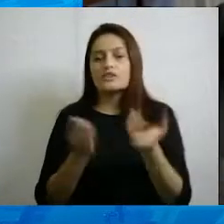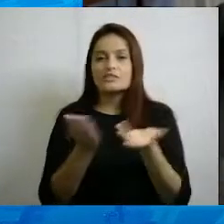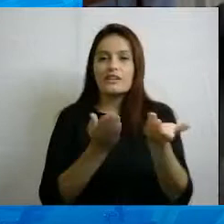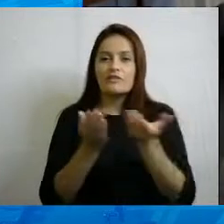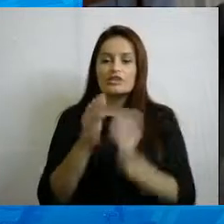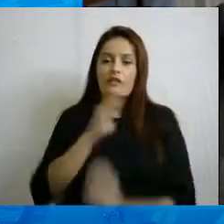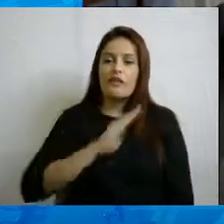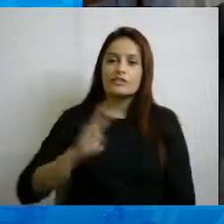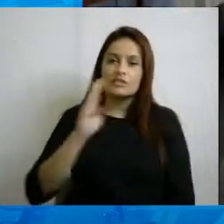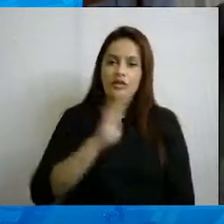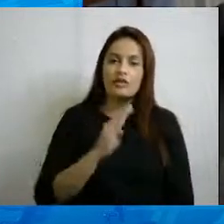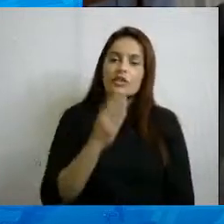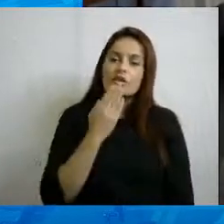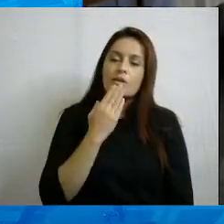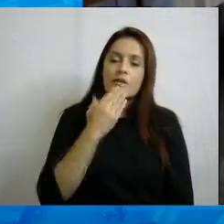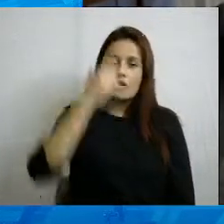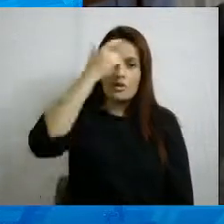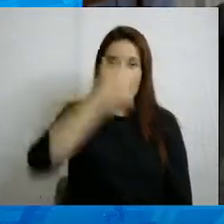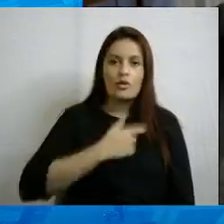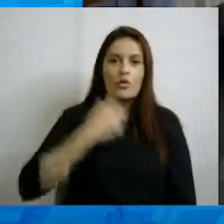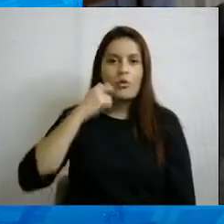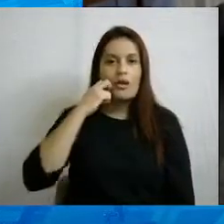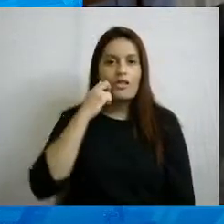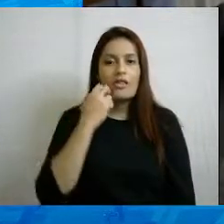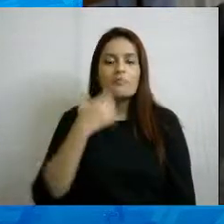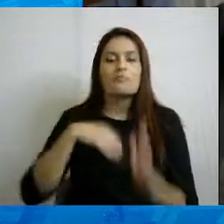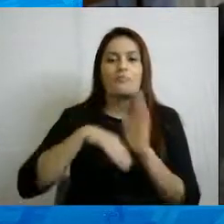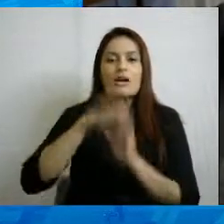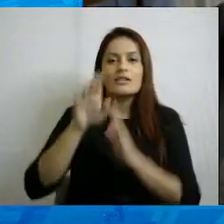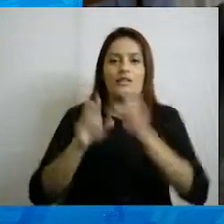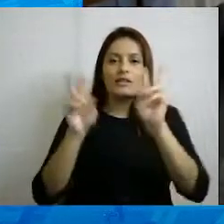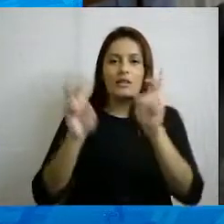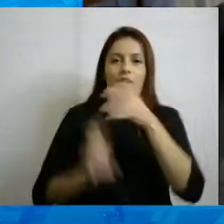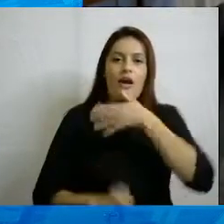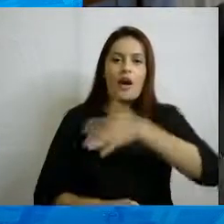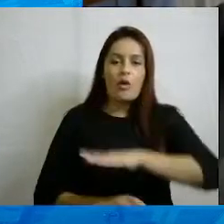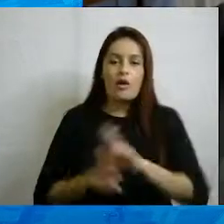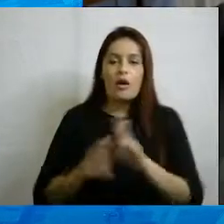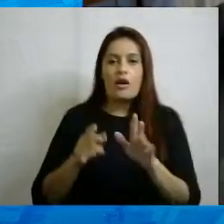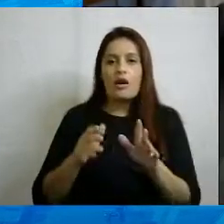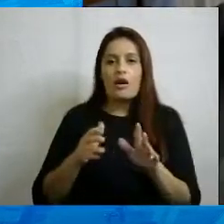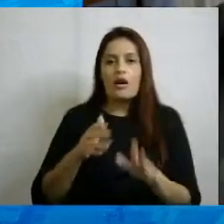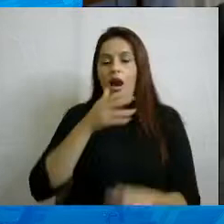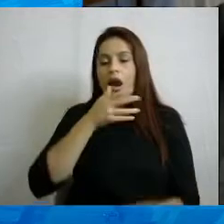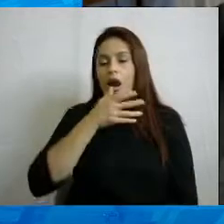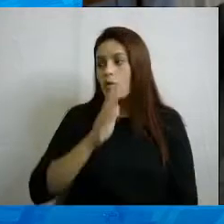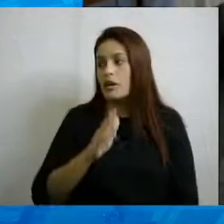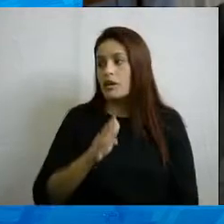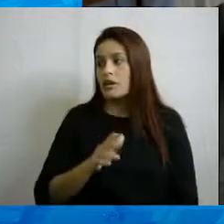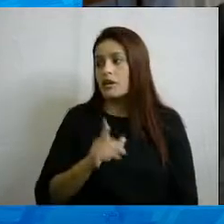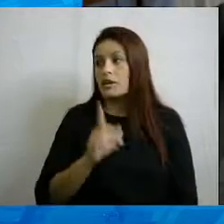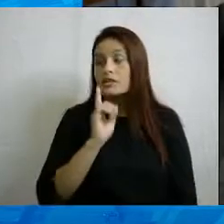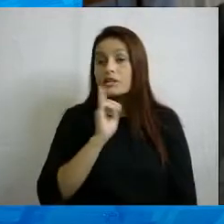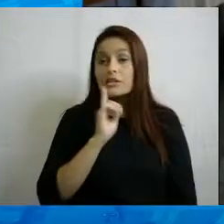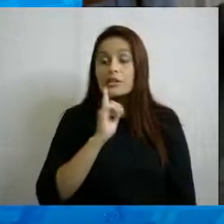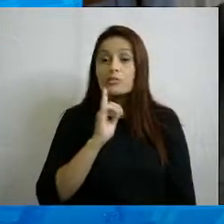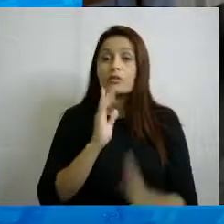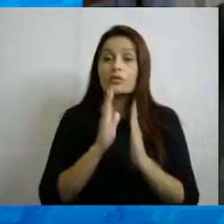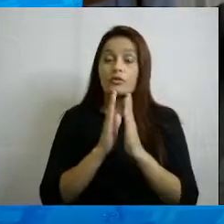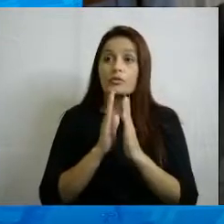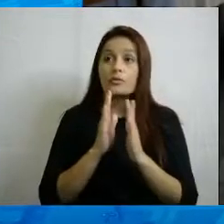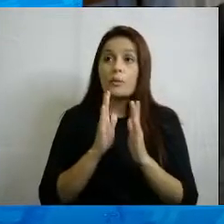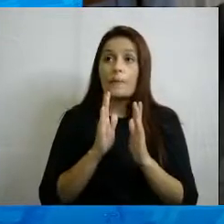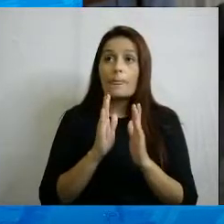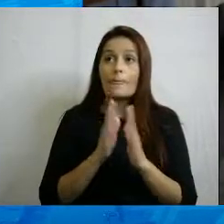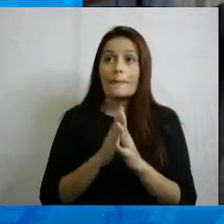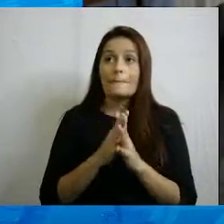y cuestiones de humanidad, como lo decía el concejal Alarcón sobre el agua potable. Así que... si quiere, por favor, le pido, concejal, es que nos